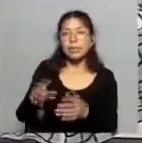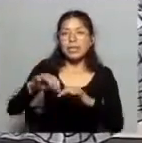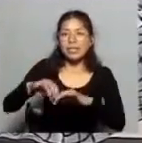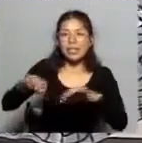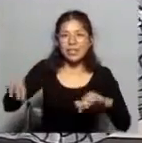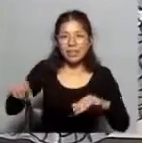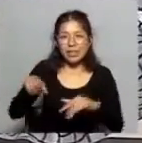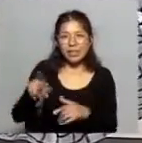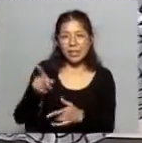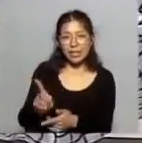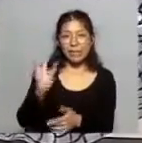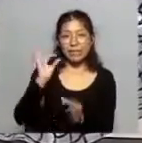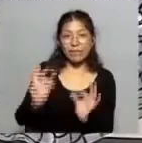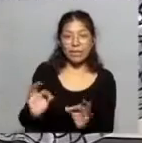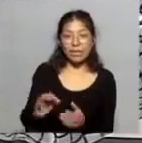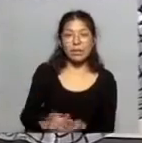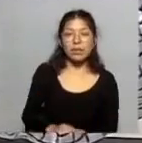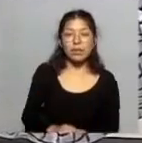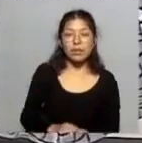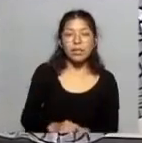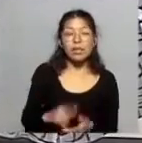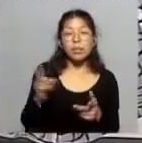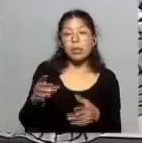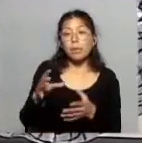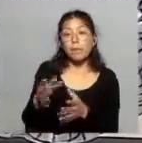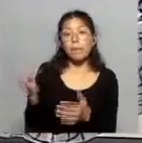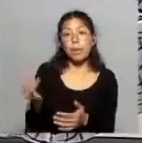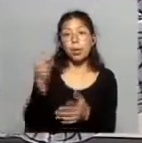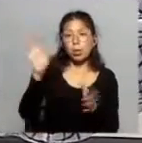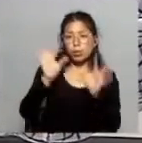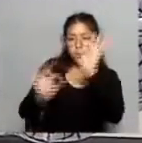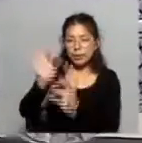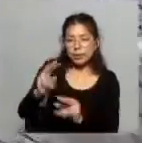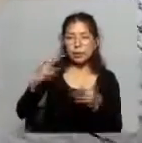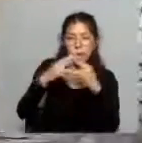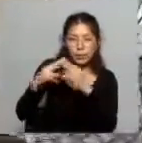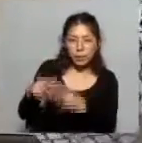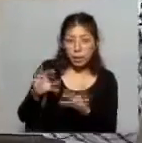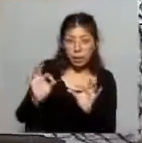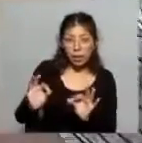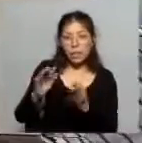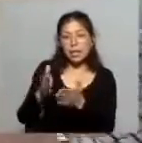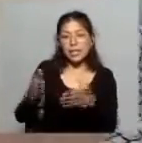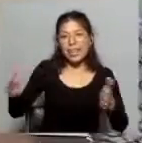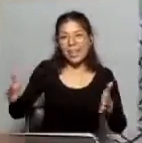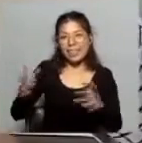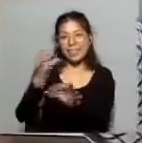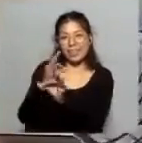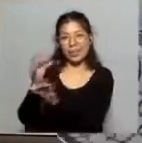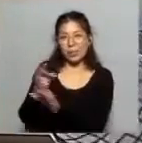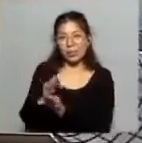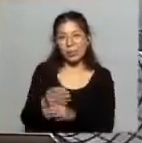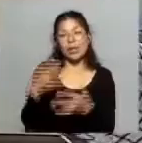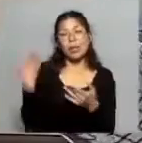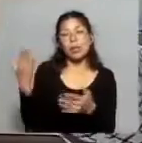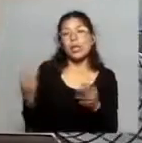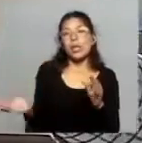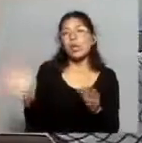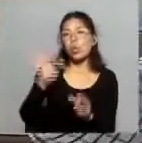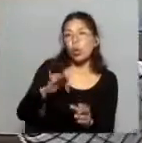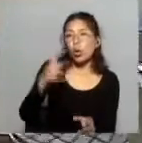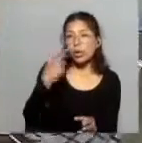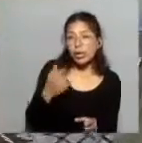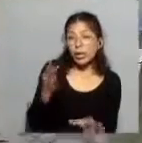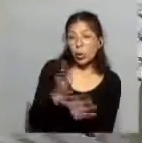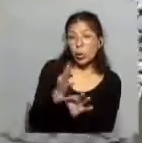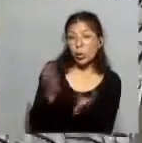este espacio para para que se pueda realizar la jornada extendida esto por ejemplo lo están viendo puntualmente le pregunto porque en